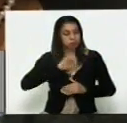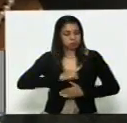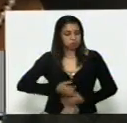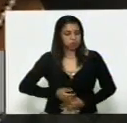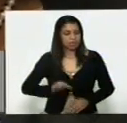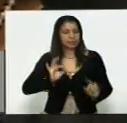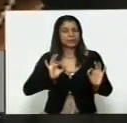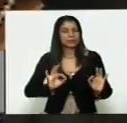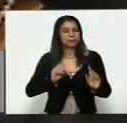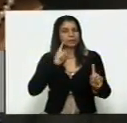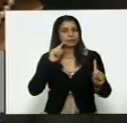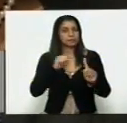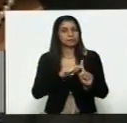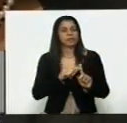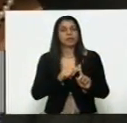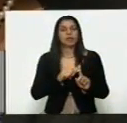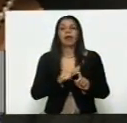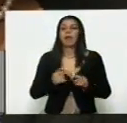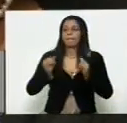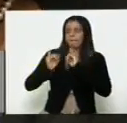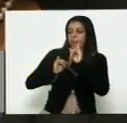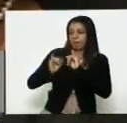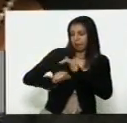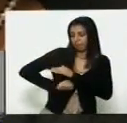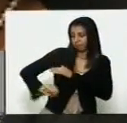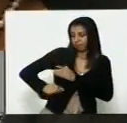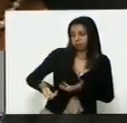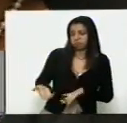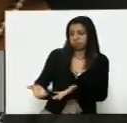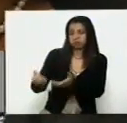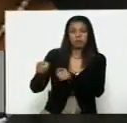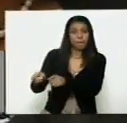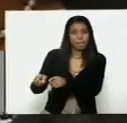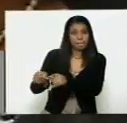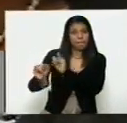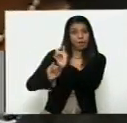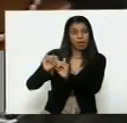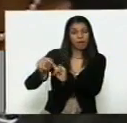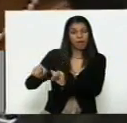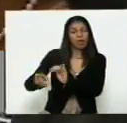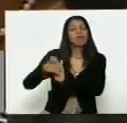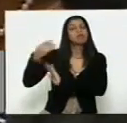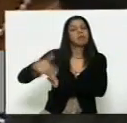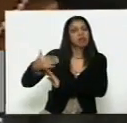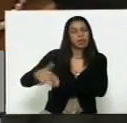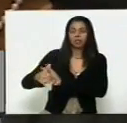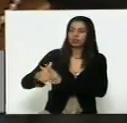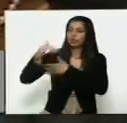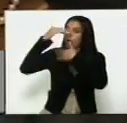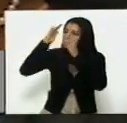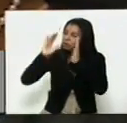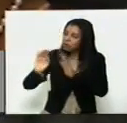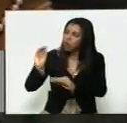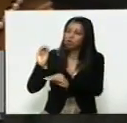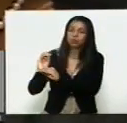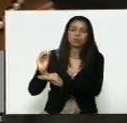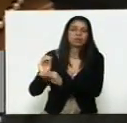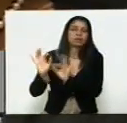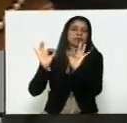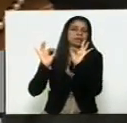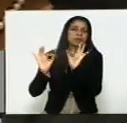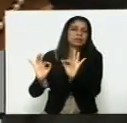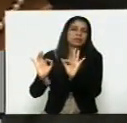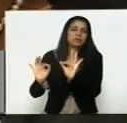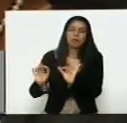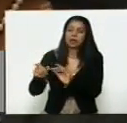específica. Los recién nacidos y recién nacidas tienen derecho a ser tratados y tratadas como